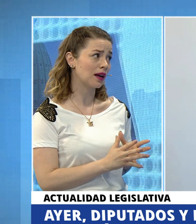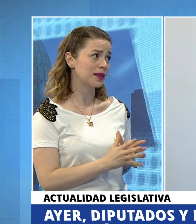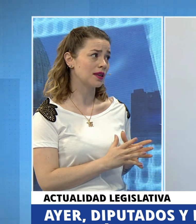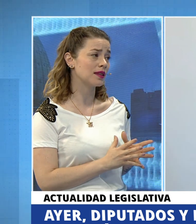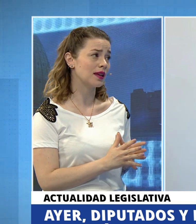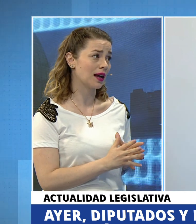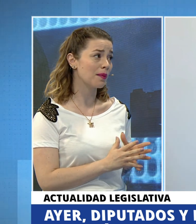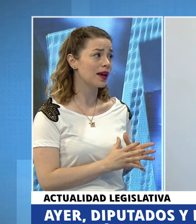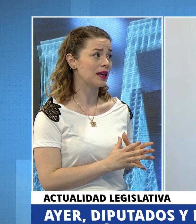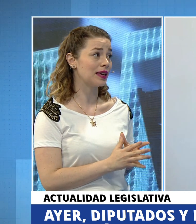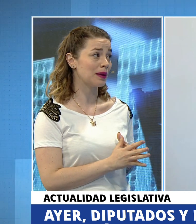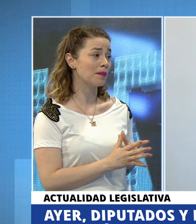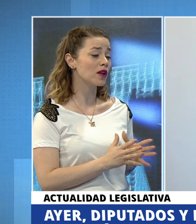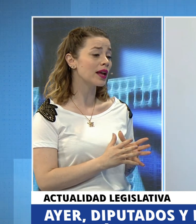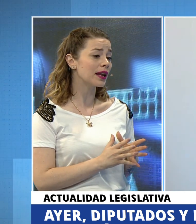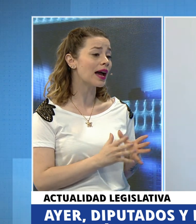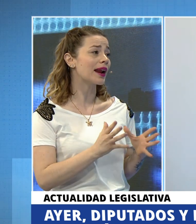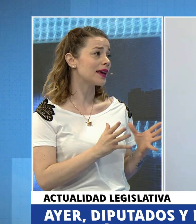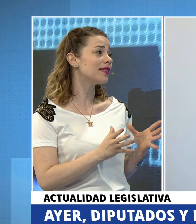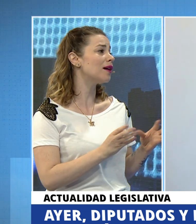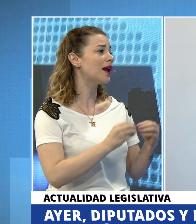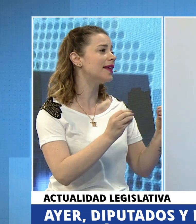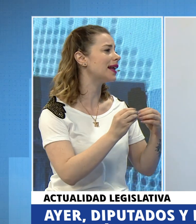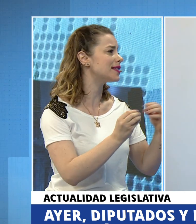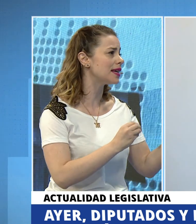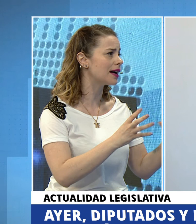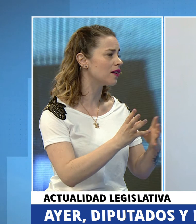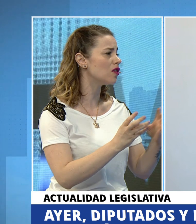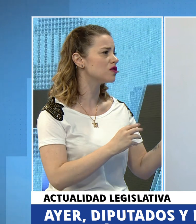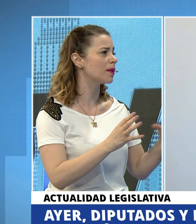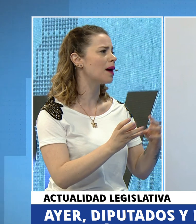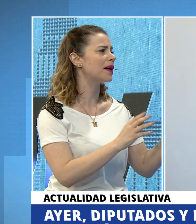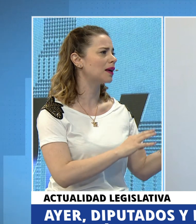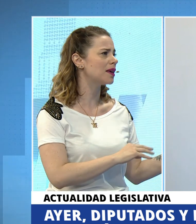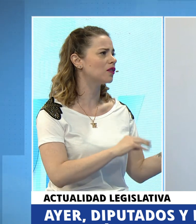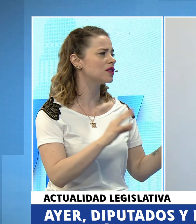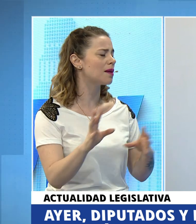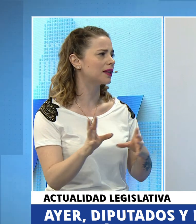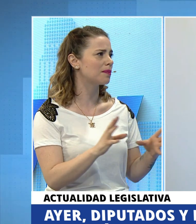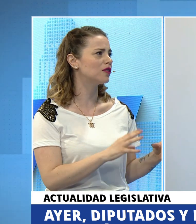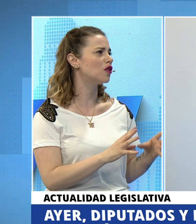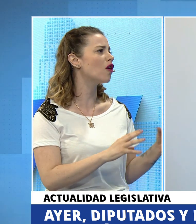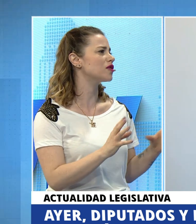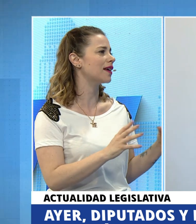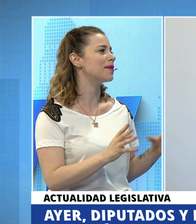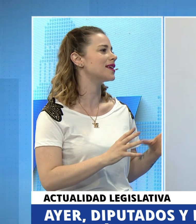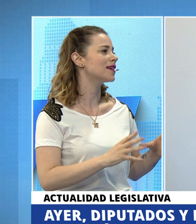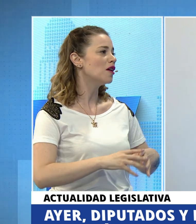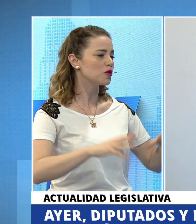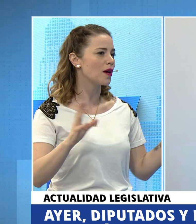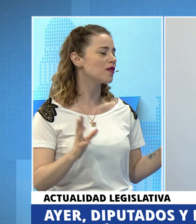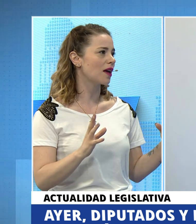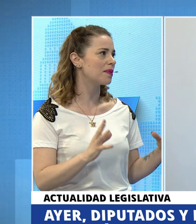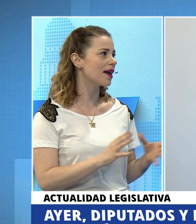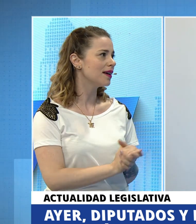importante entre el presidente de la Cámara y Mario Negri a raíz de una letra chica, ¿no? Sobre apartamiento sí, apartamiento no, cosas que a veces